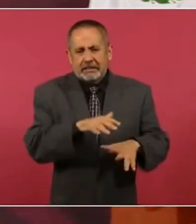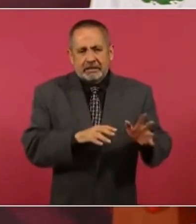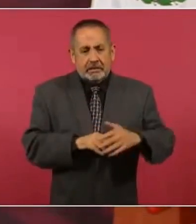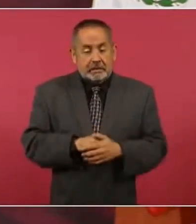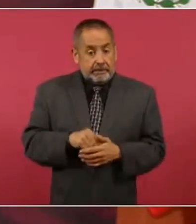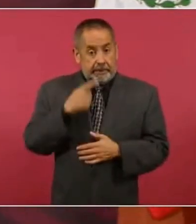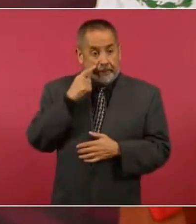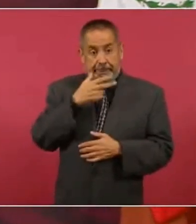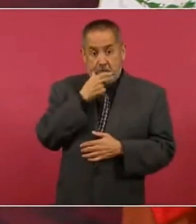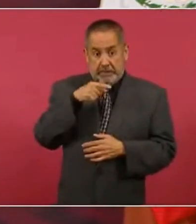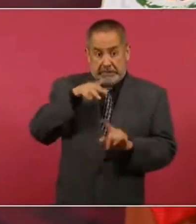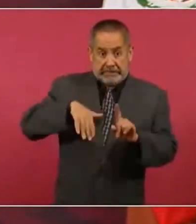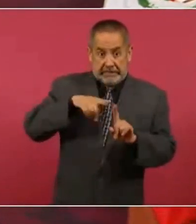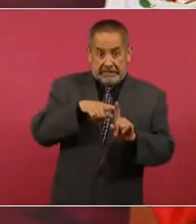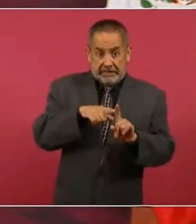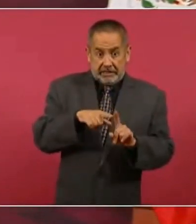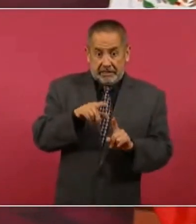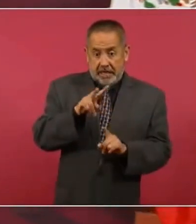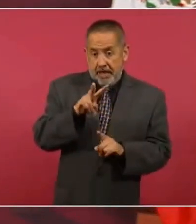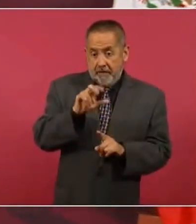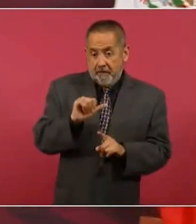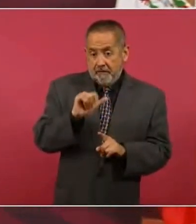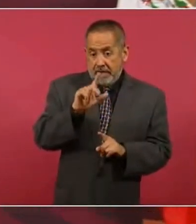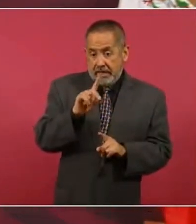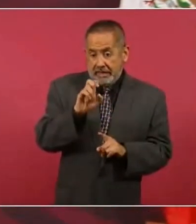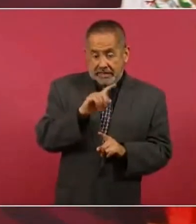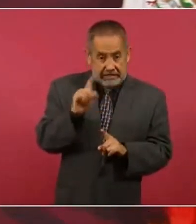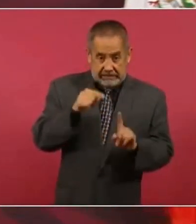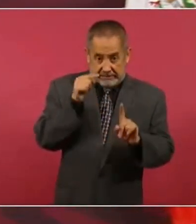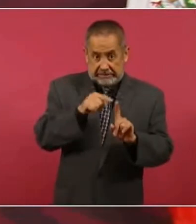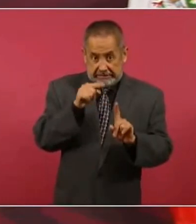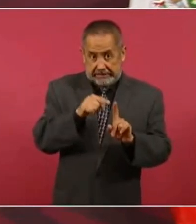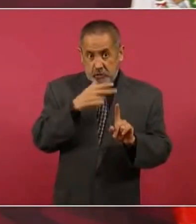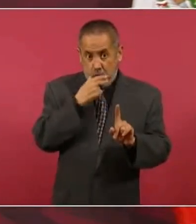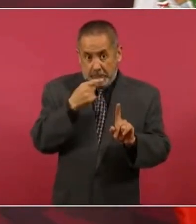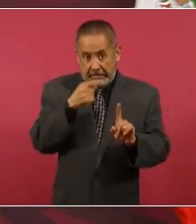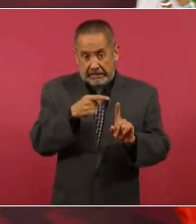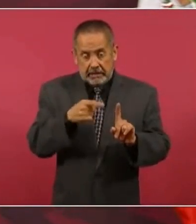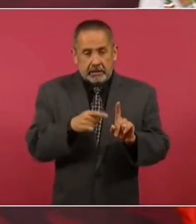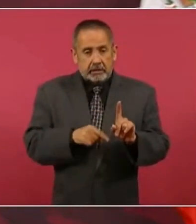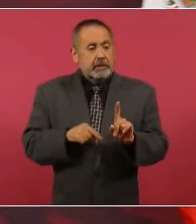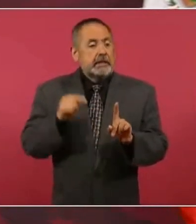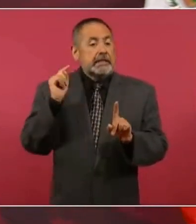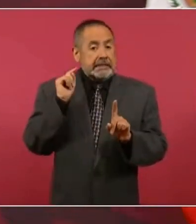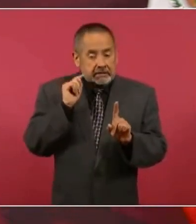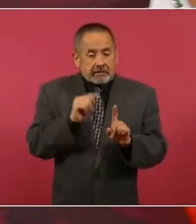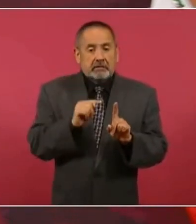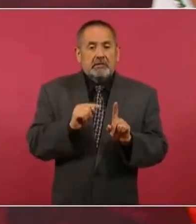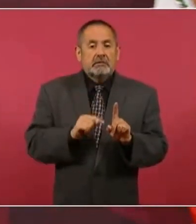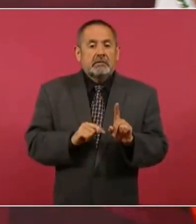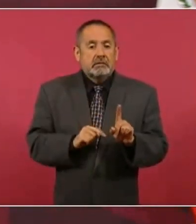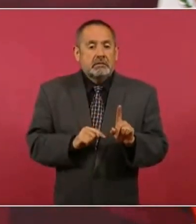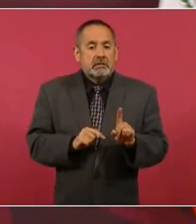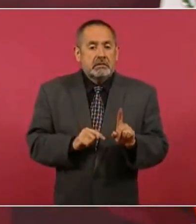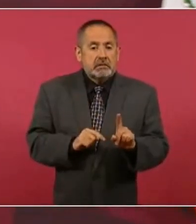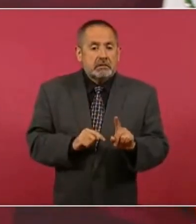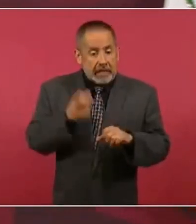Este señor era el de